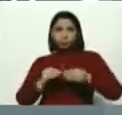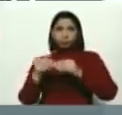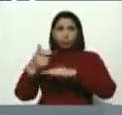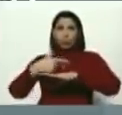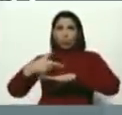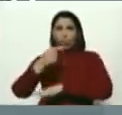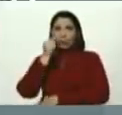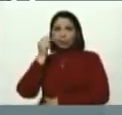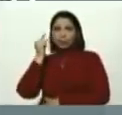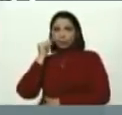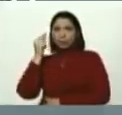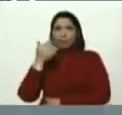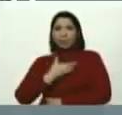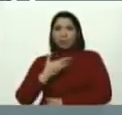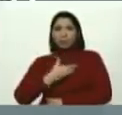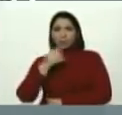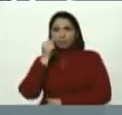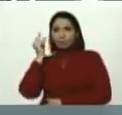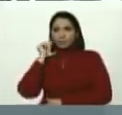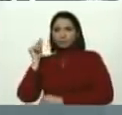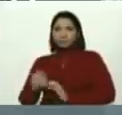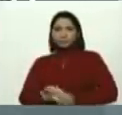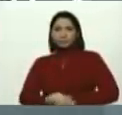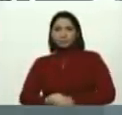gobernaciones y alcaldías,